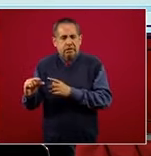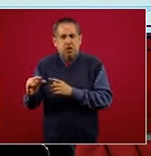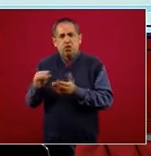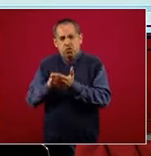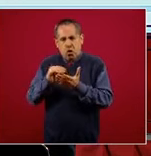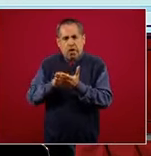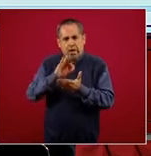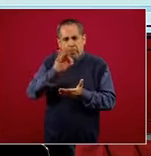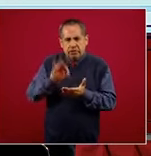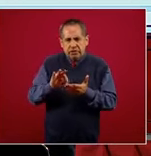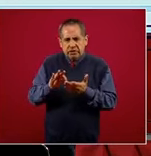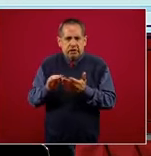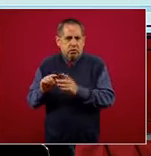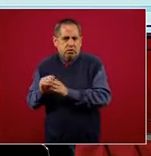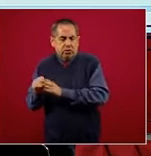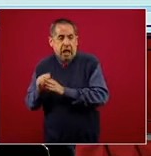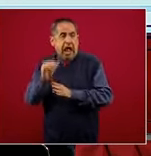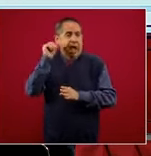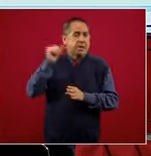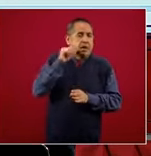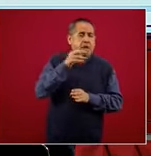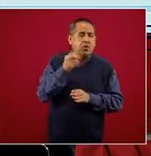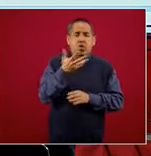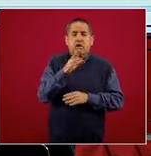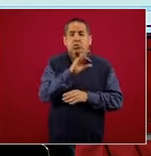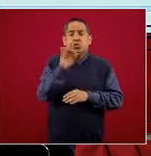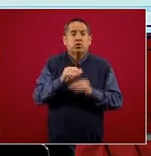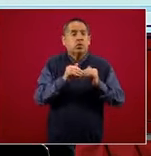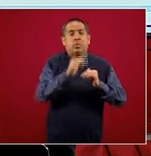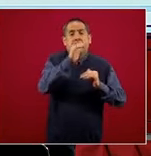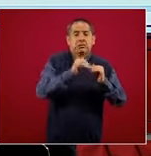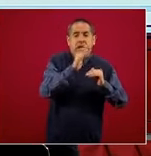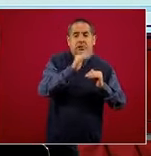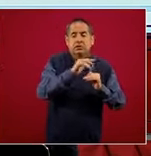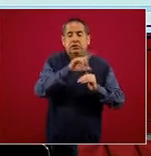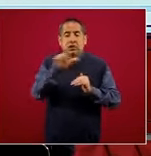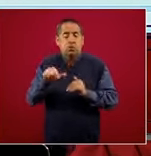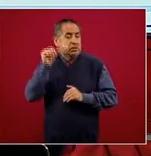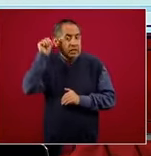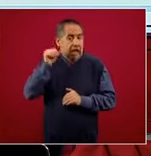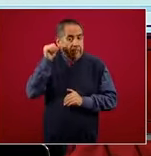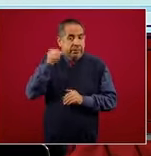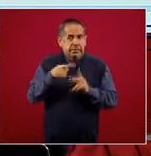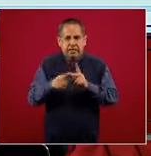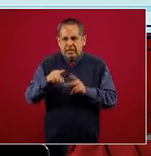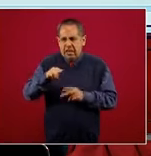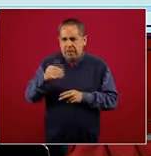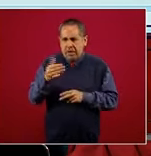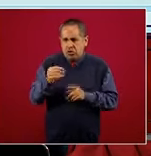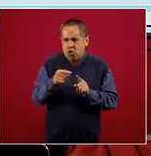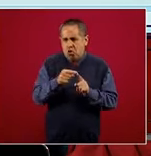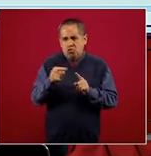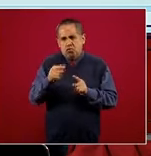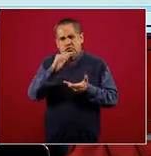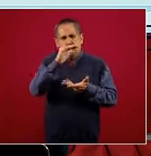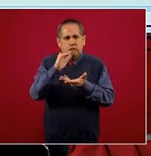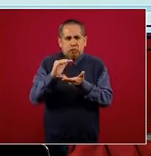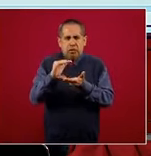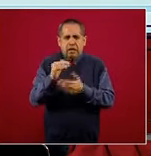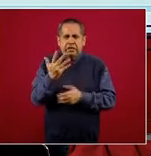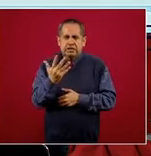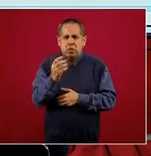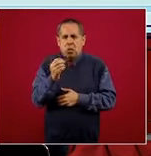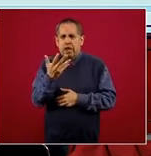porcentajes de cambio superiores al 10%, ya para el mes de abril e iniciado mayo estábamos entre un 5